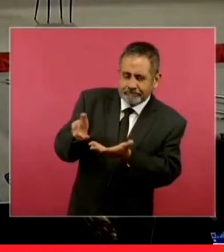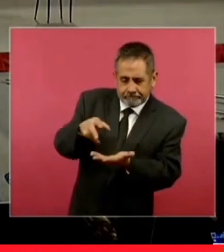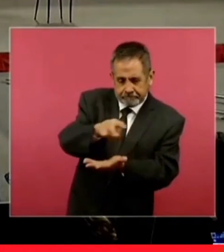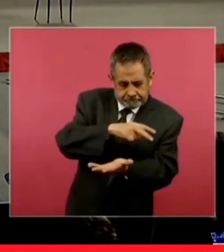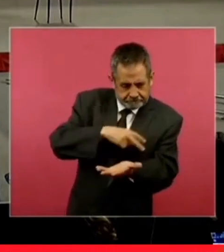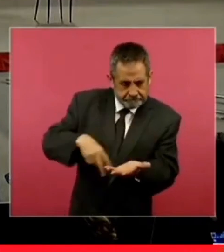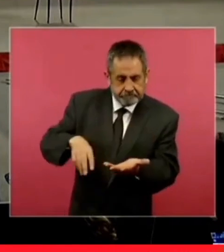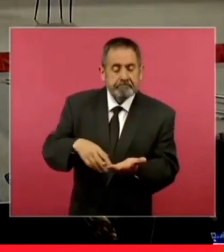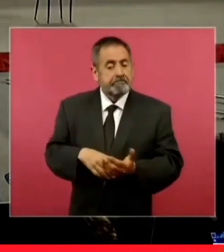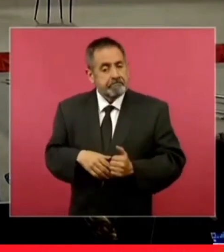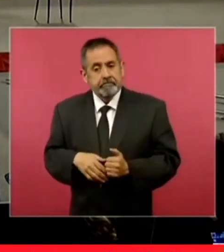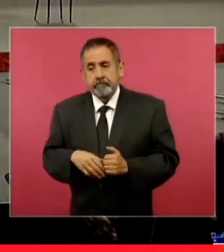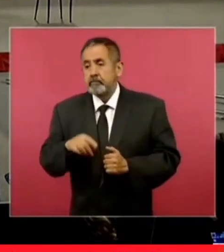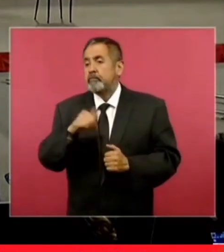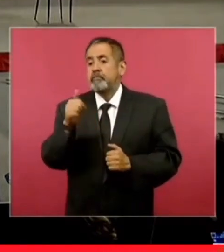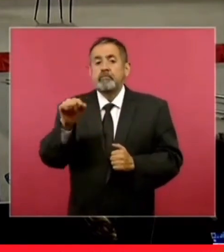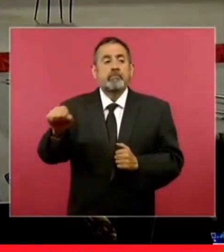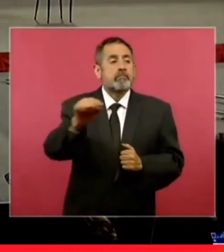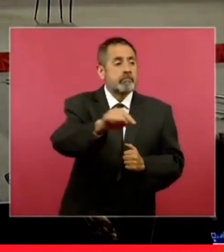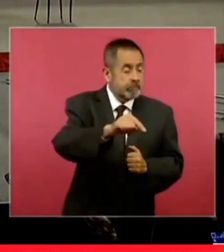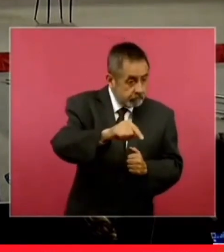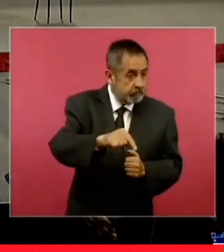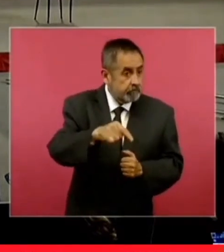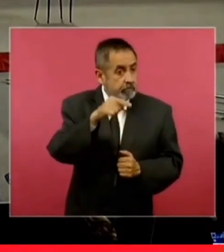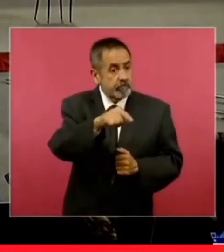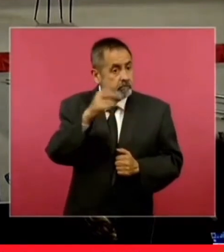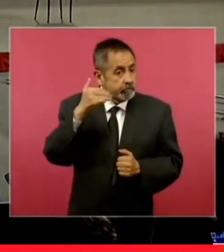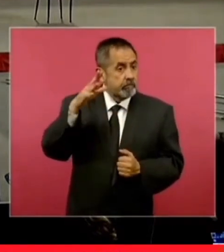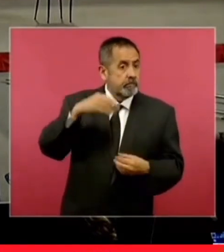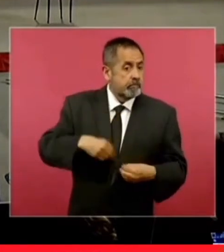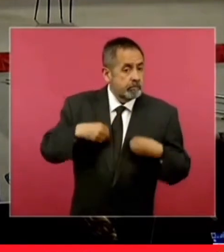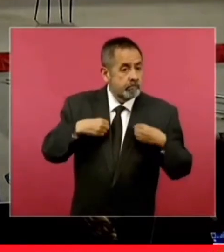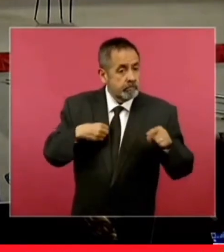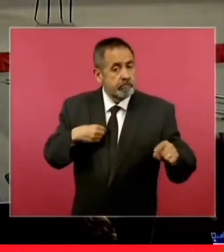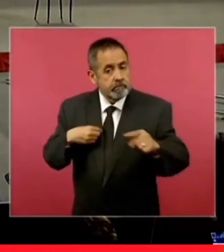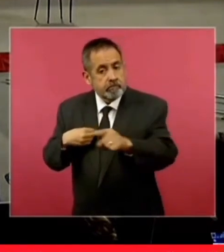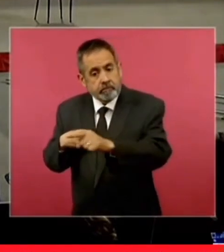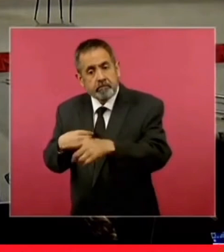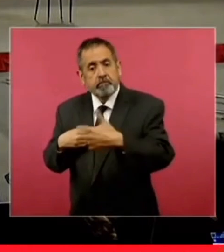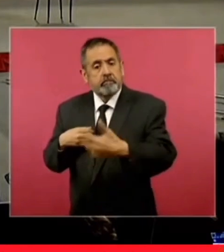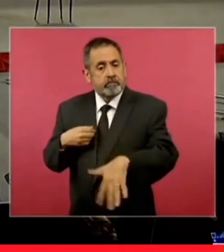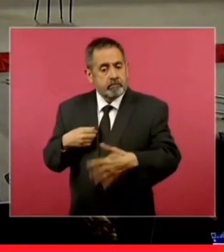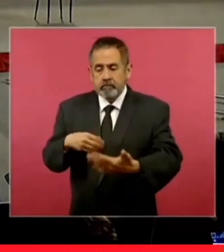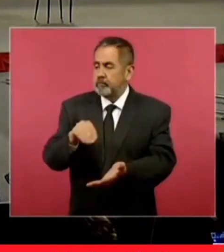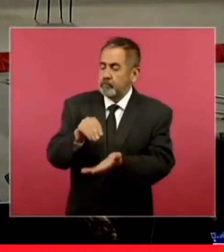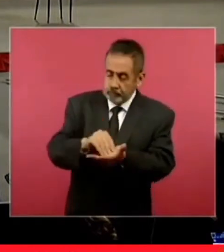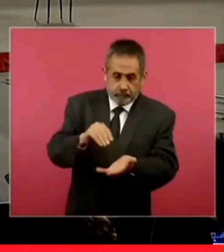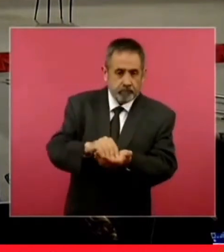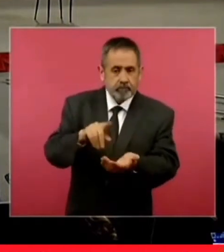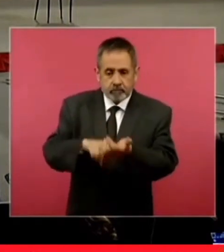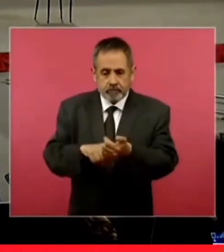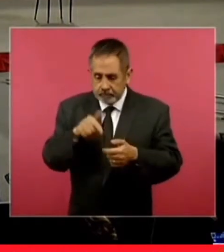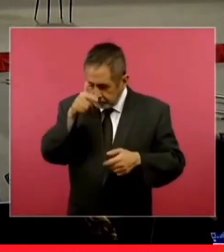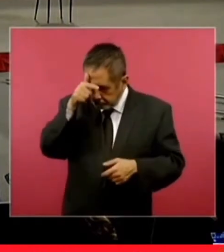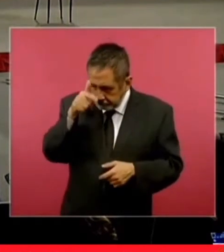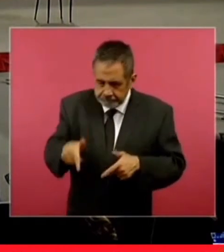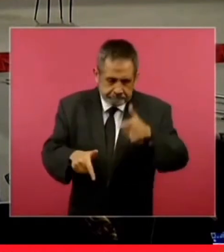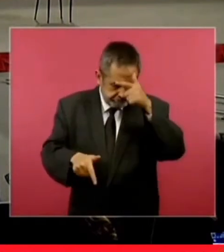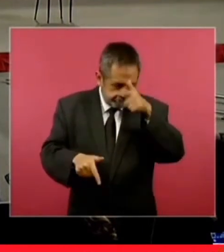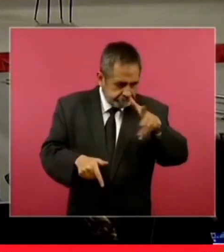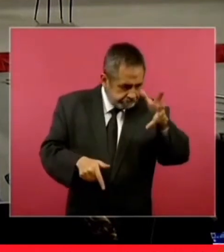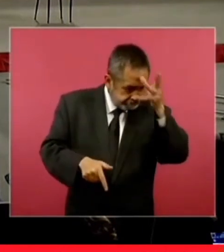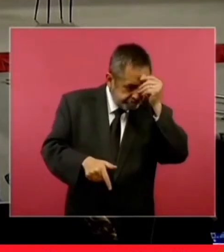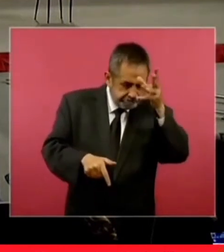de grupos humanos, pueden ustedes observar que estamos recuperando todavía mucha, mucha información,